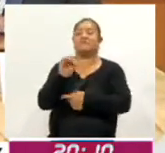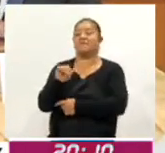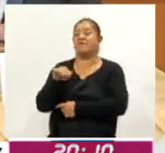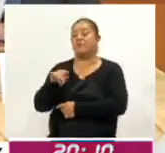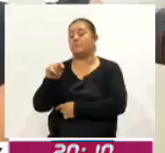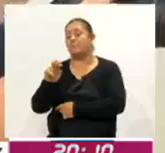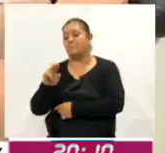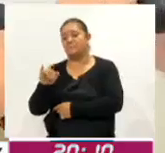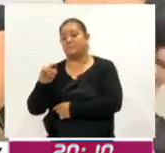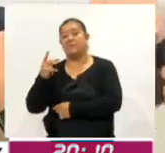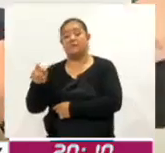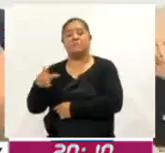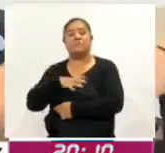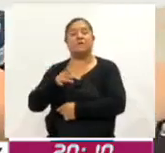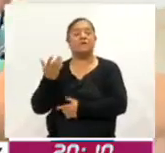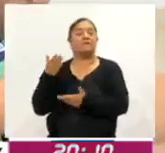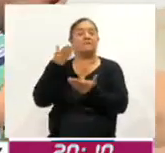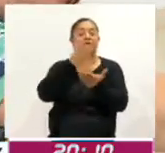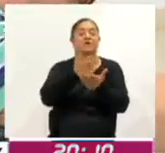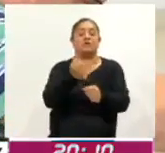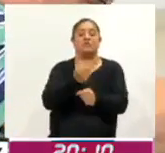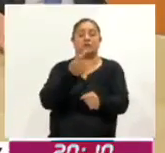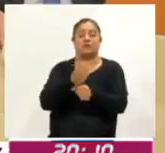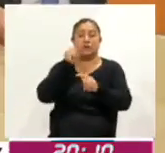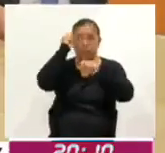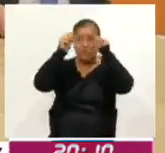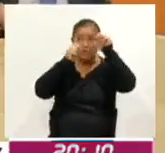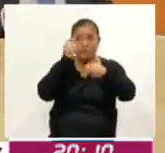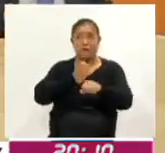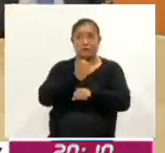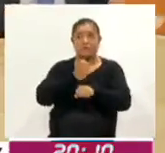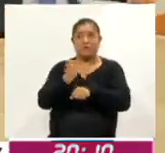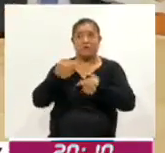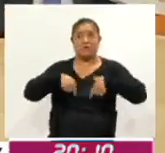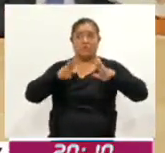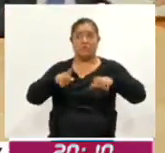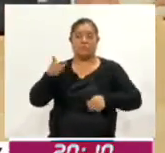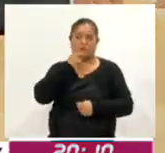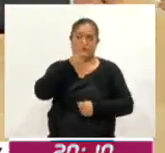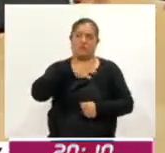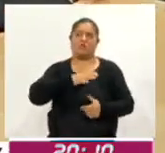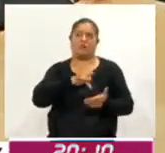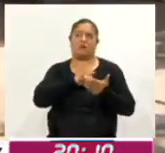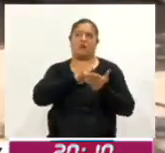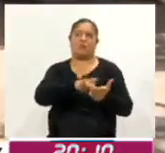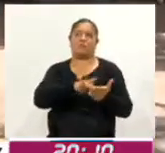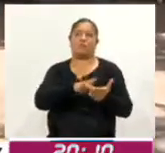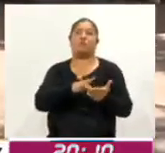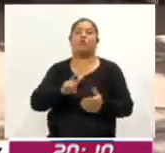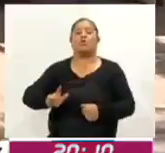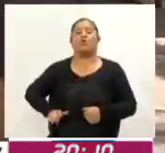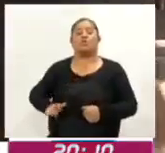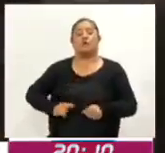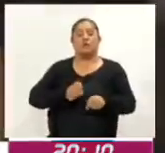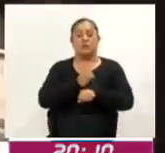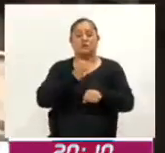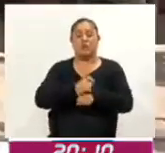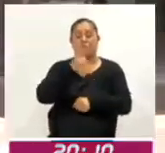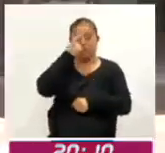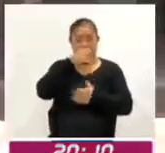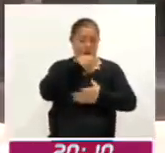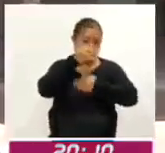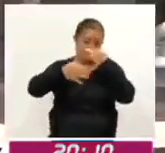asistieron representantes de la Secretaría de Turismo del Estado, quienes refrendaron el apoyo del gobierno del Estado para generar el desarrollo turístico, social y